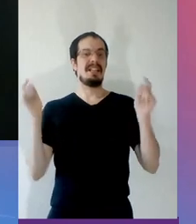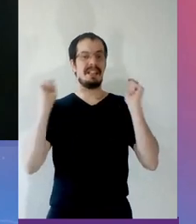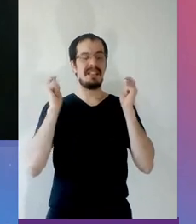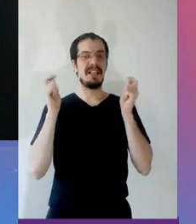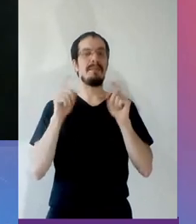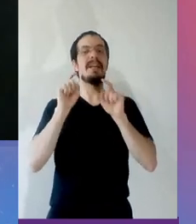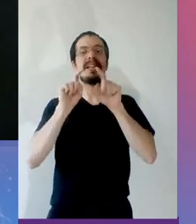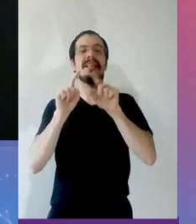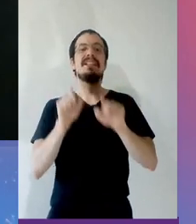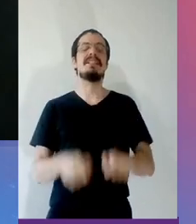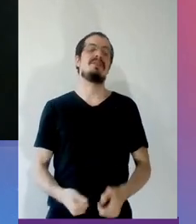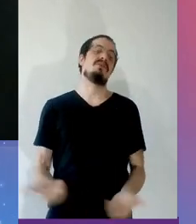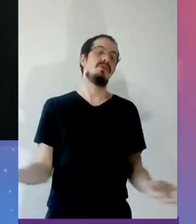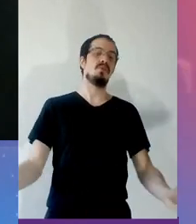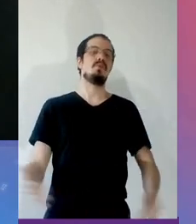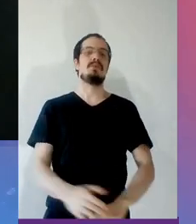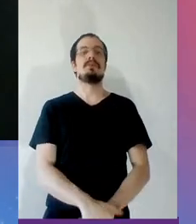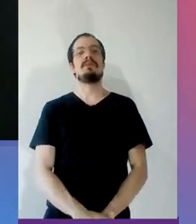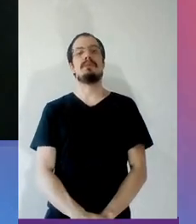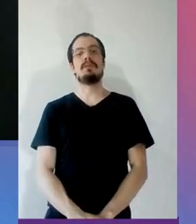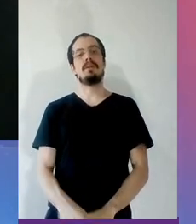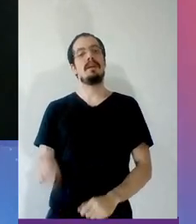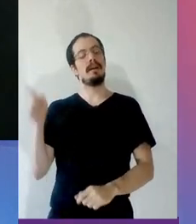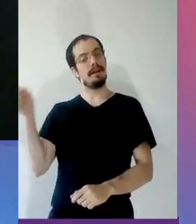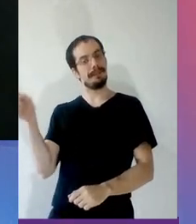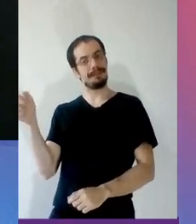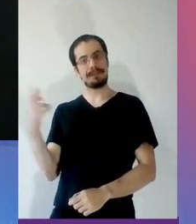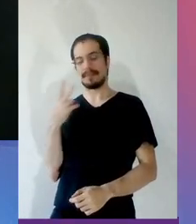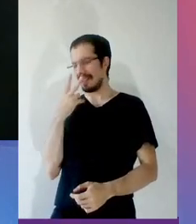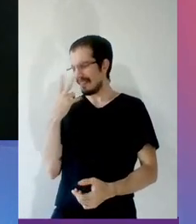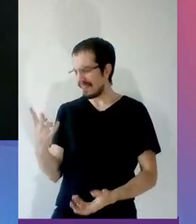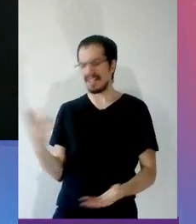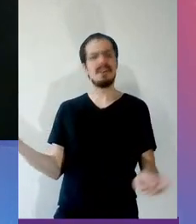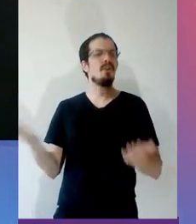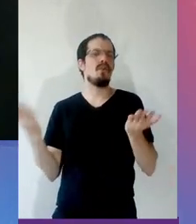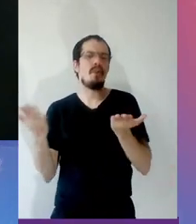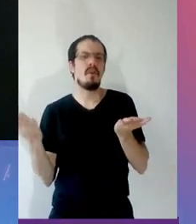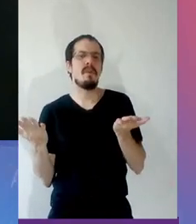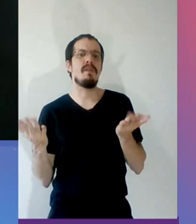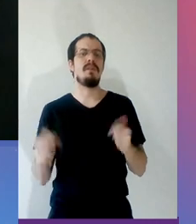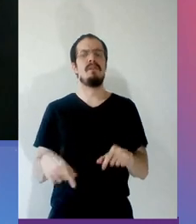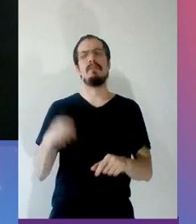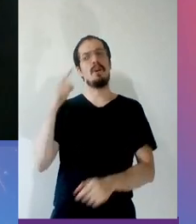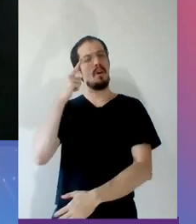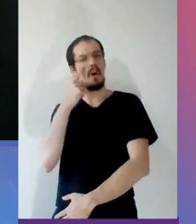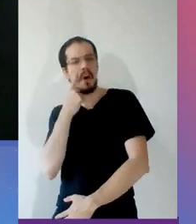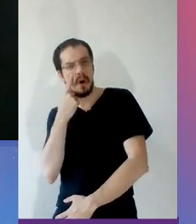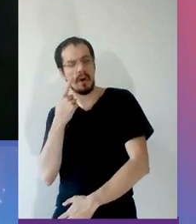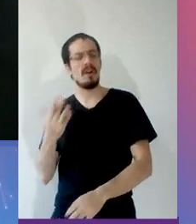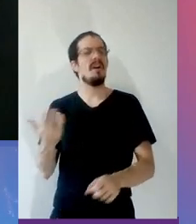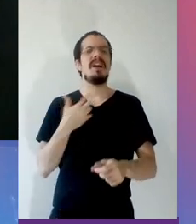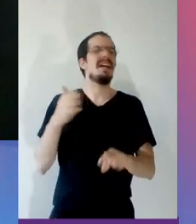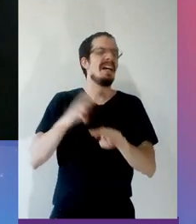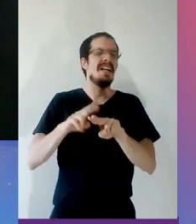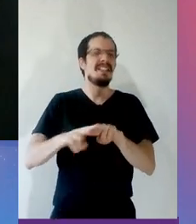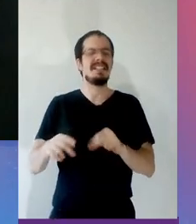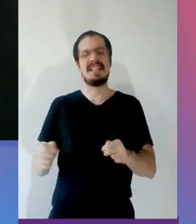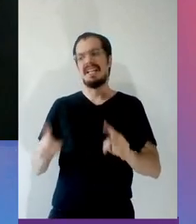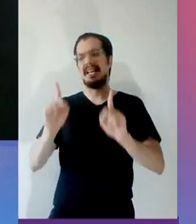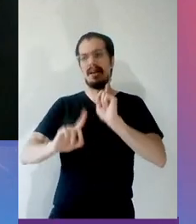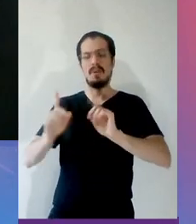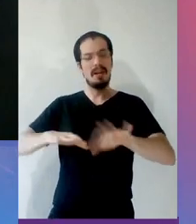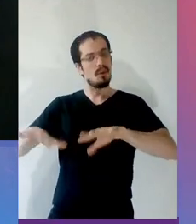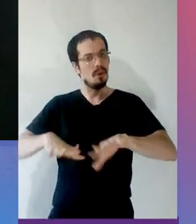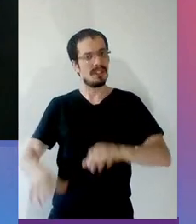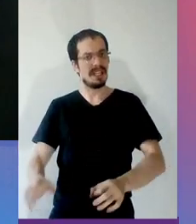globales y que van a tener también, vamos a tener que tener ahí puestos ojos que hay que hacer cosas específicas.